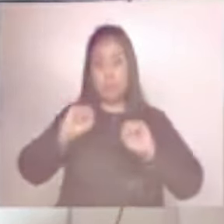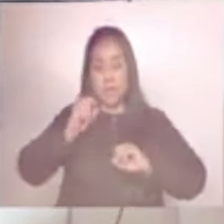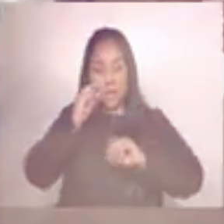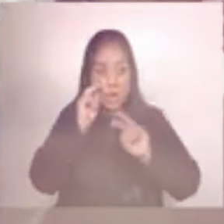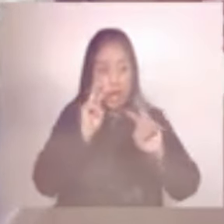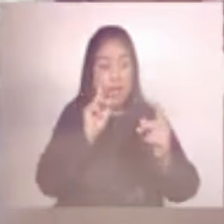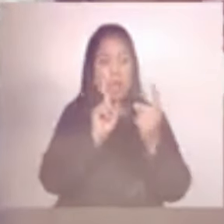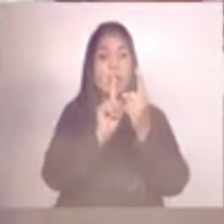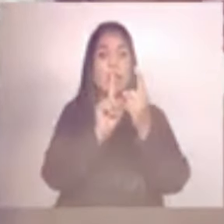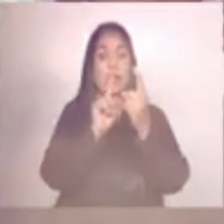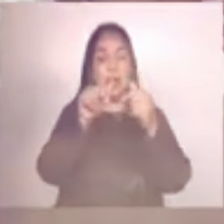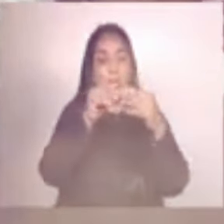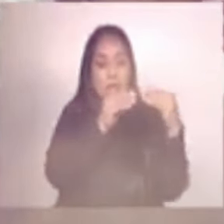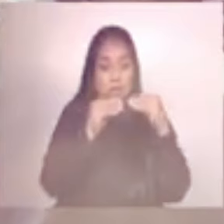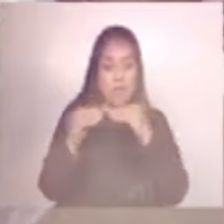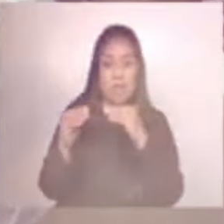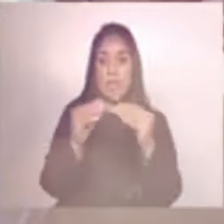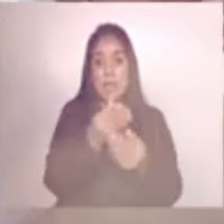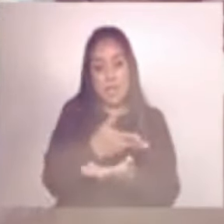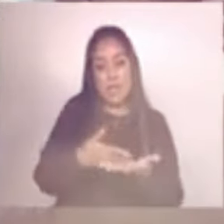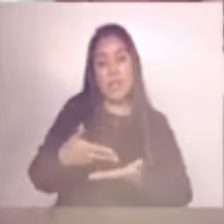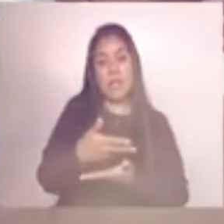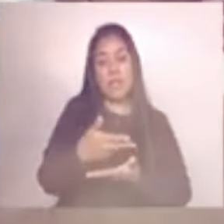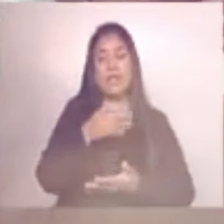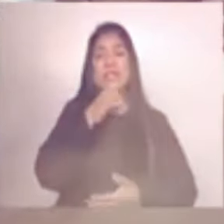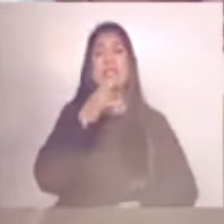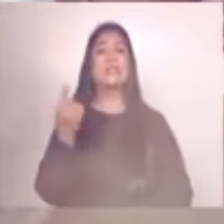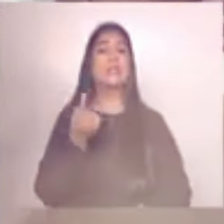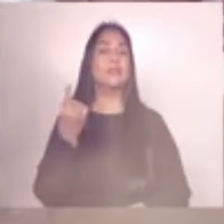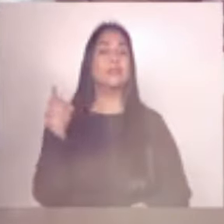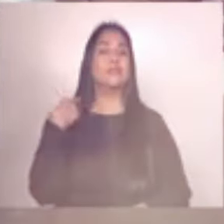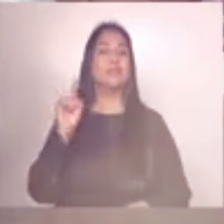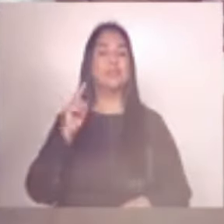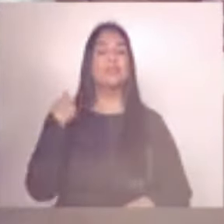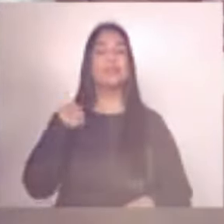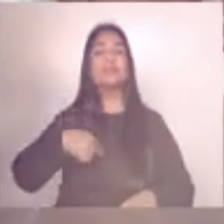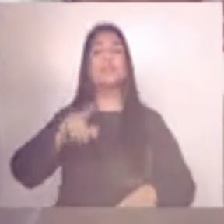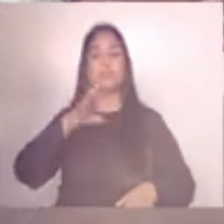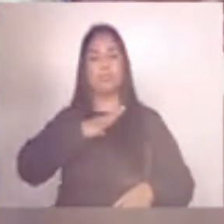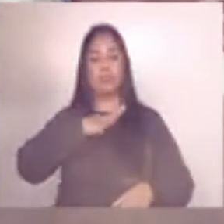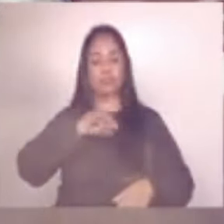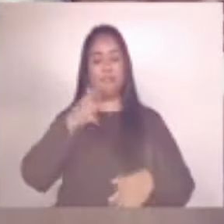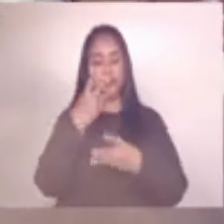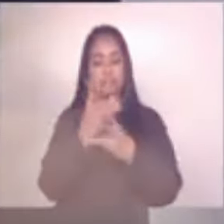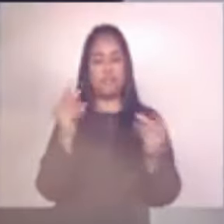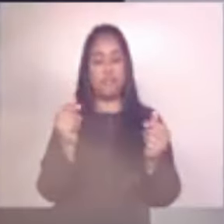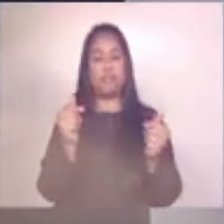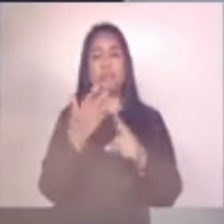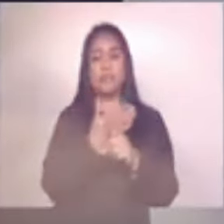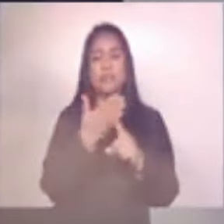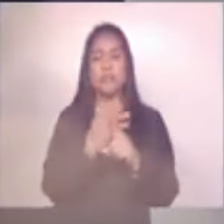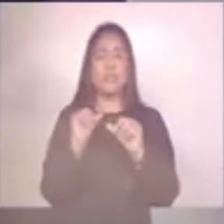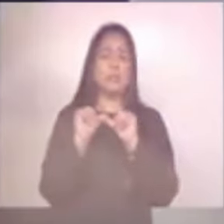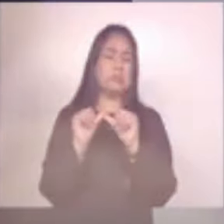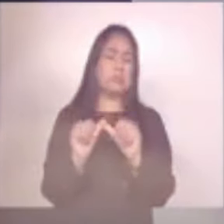reconocernos en el diálogo y conversar es clave para encontrar las soluciones a los problemas que seguimos arrastrando